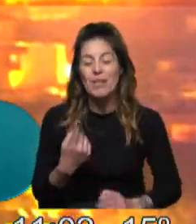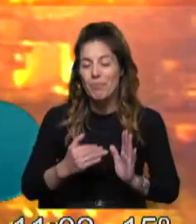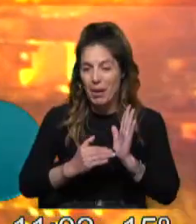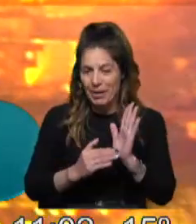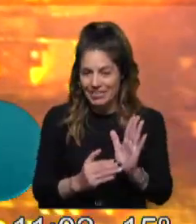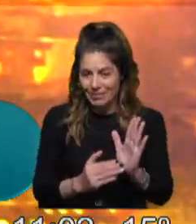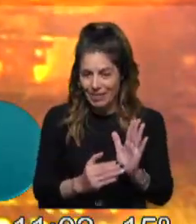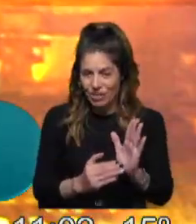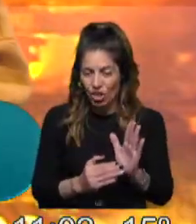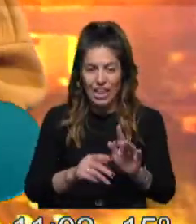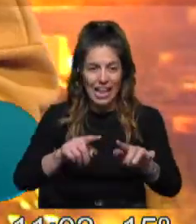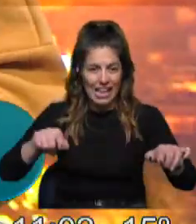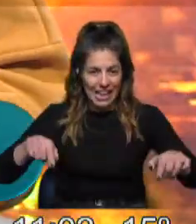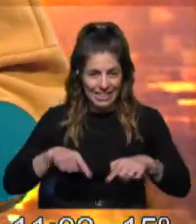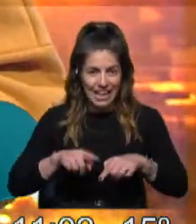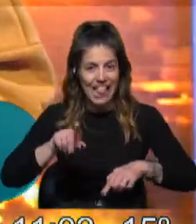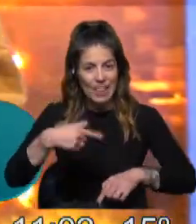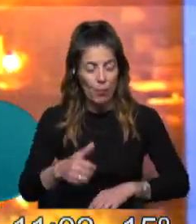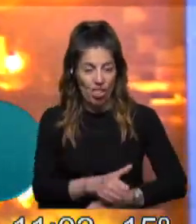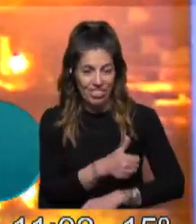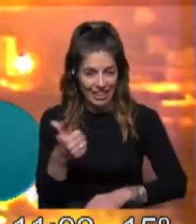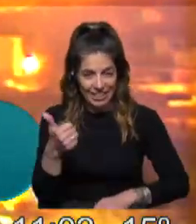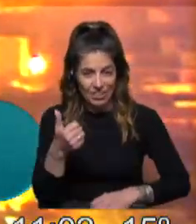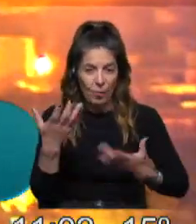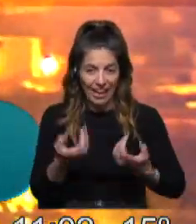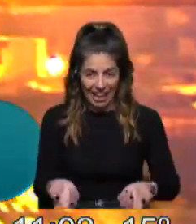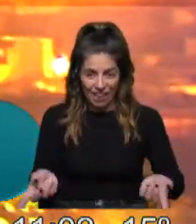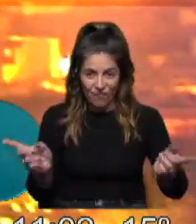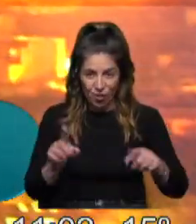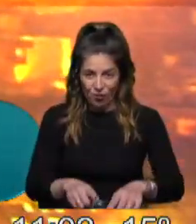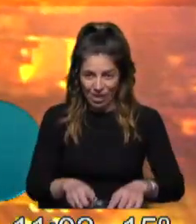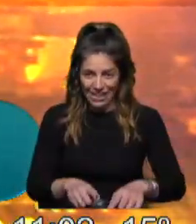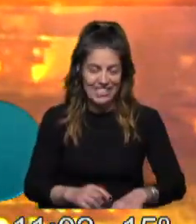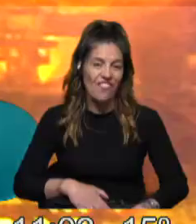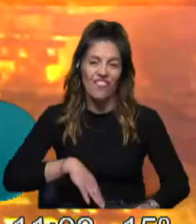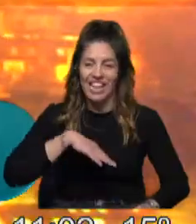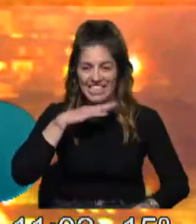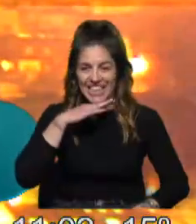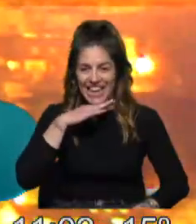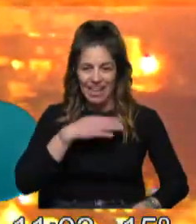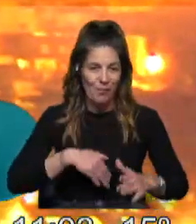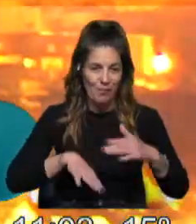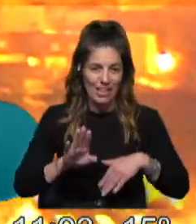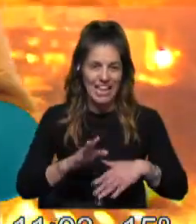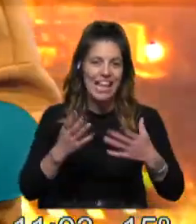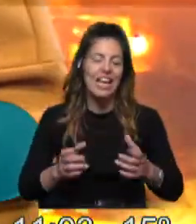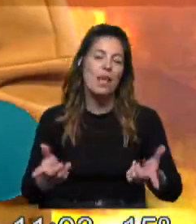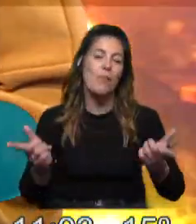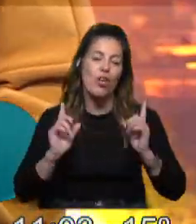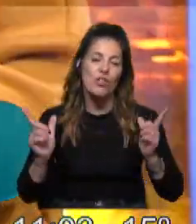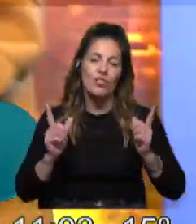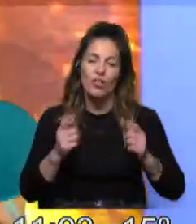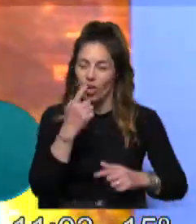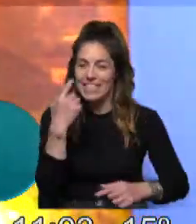presentación la que van a tener en la sala Camacuá, porque después del éxito que van a tener, van a querer venir muchas veces más y se va a llenar muchas veces más. Nada, queremos disfrutarlo, por eso estoy